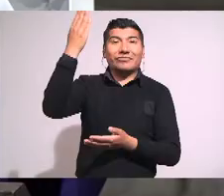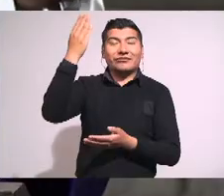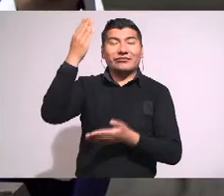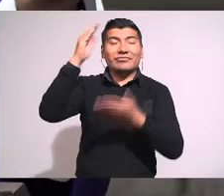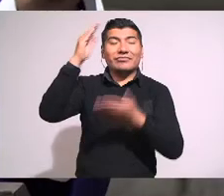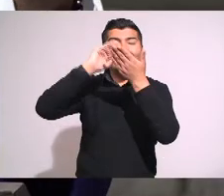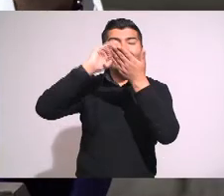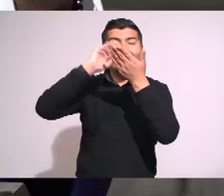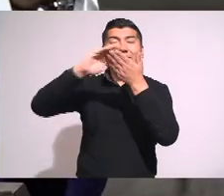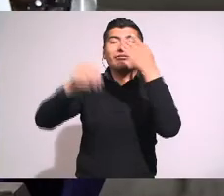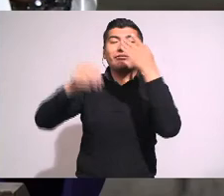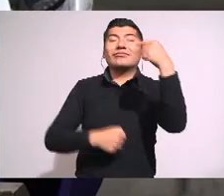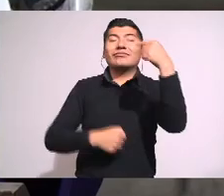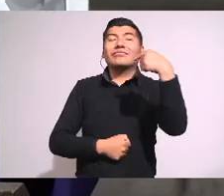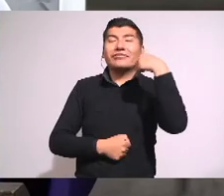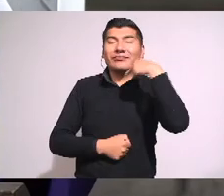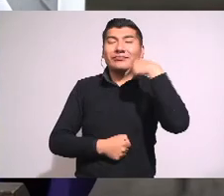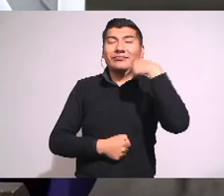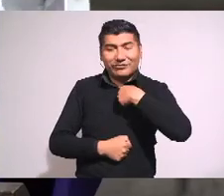perdóname,